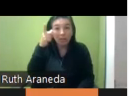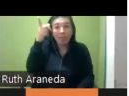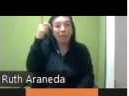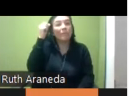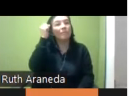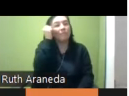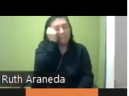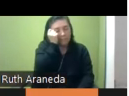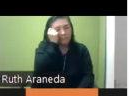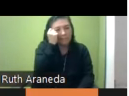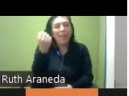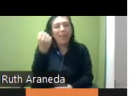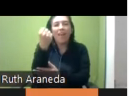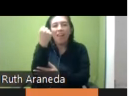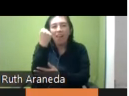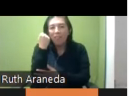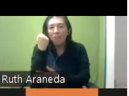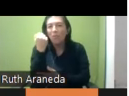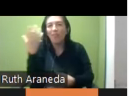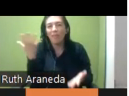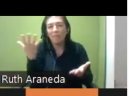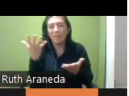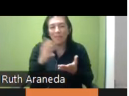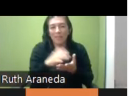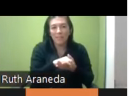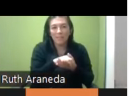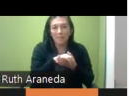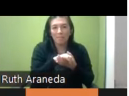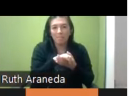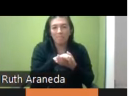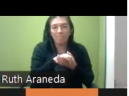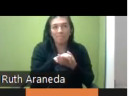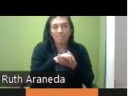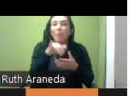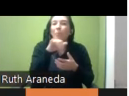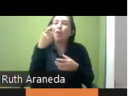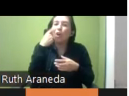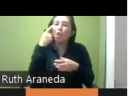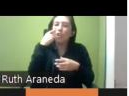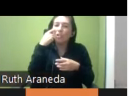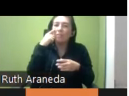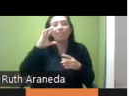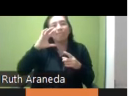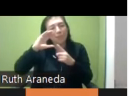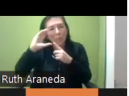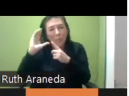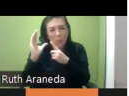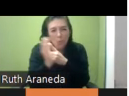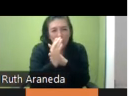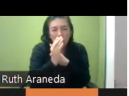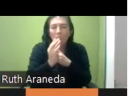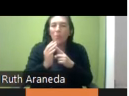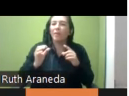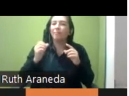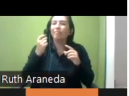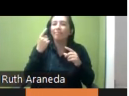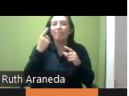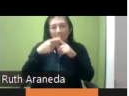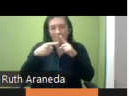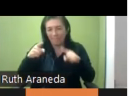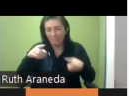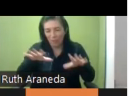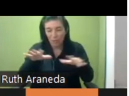hacer eh, de afirmaciones ya o de definiciones de variadas cosas,